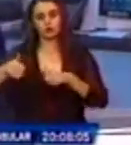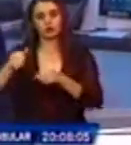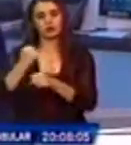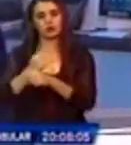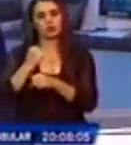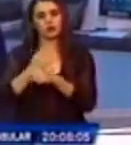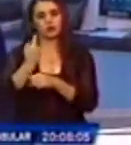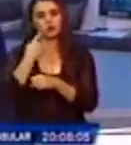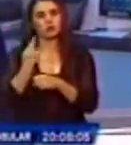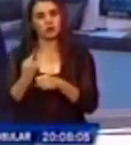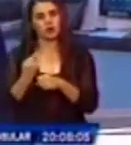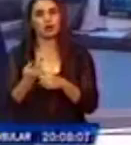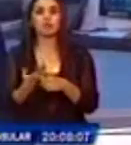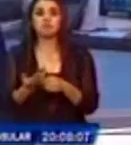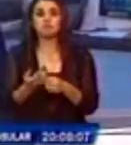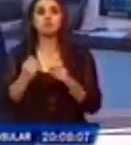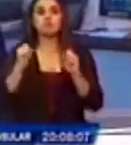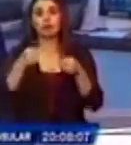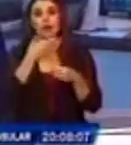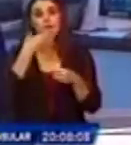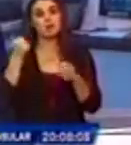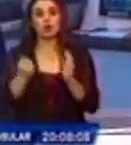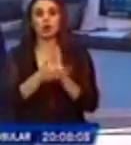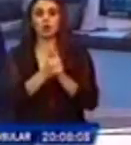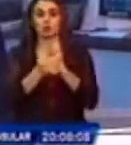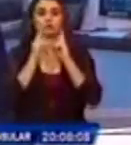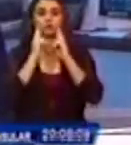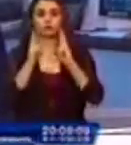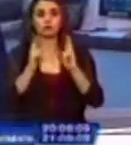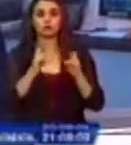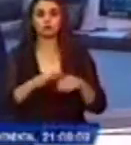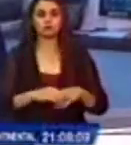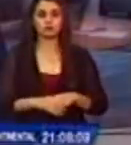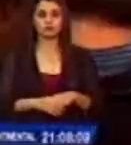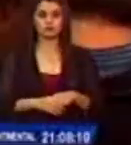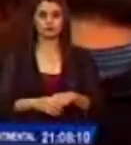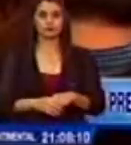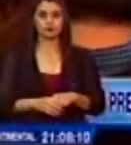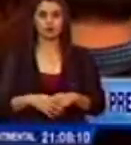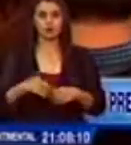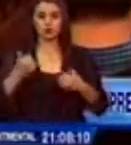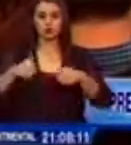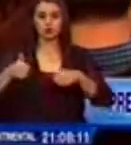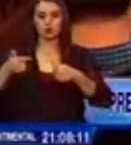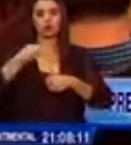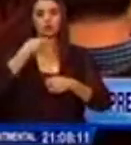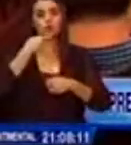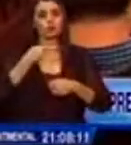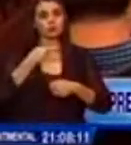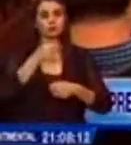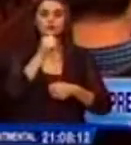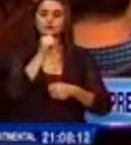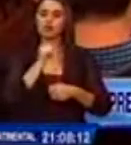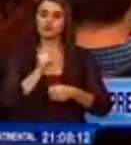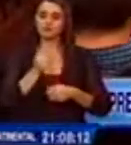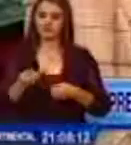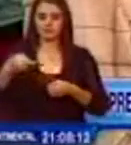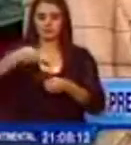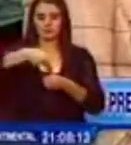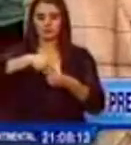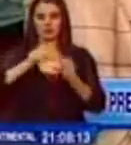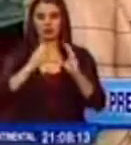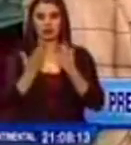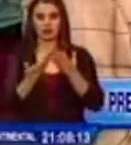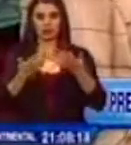trabajo para fortalecer la capacidad de respuesta de forma mancomunada. Fue un taller público-privado. Participaron la Cámara